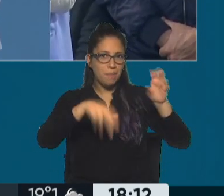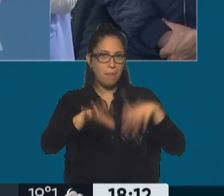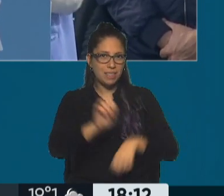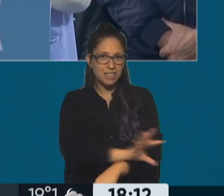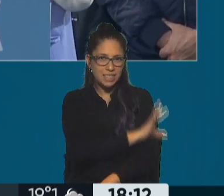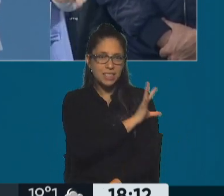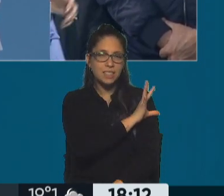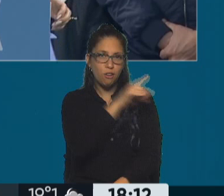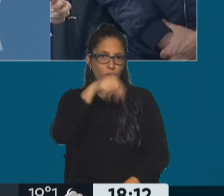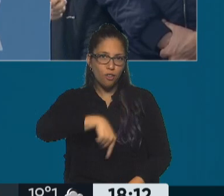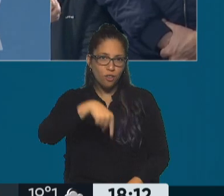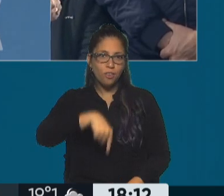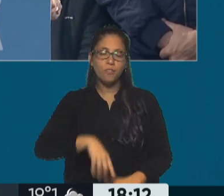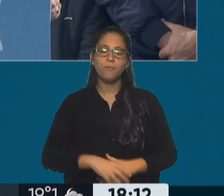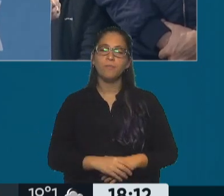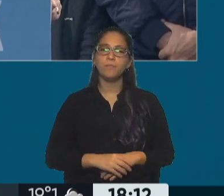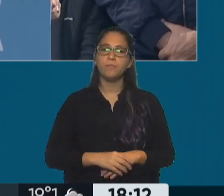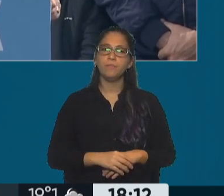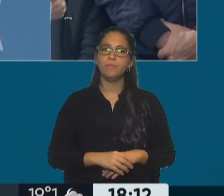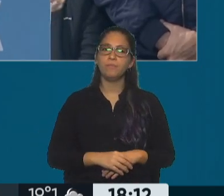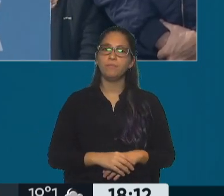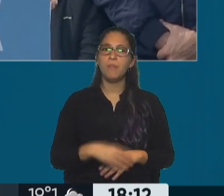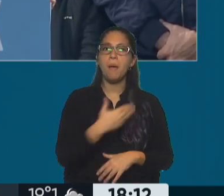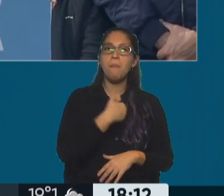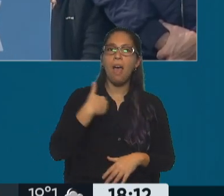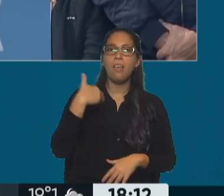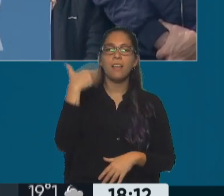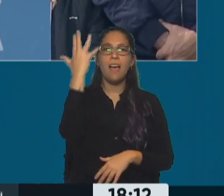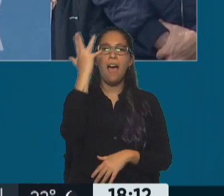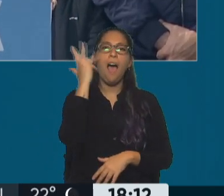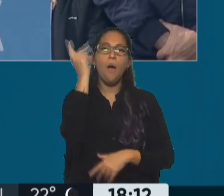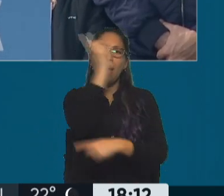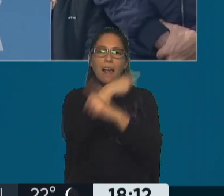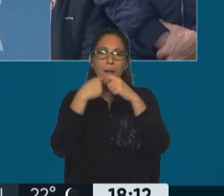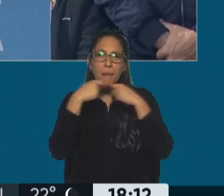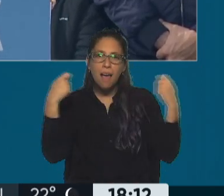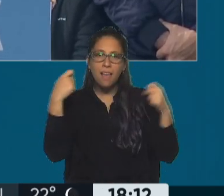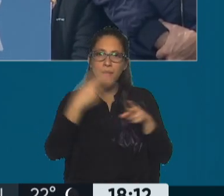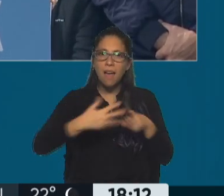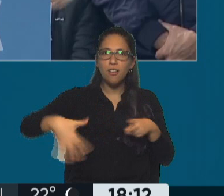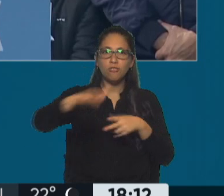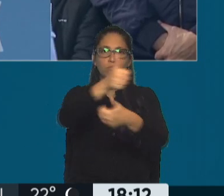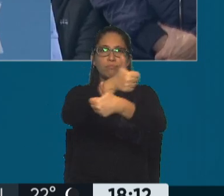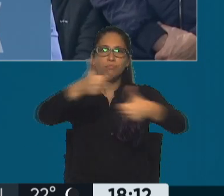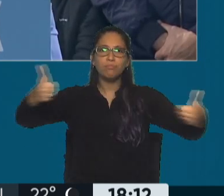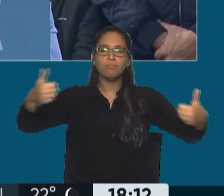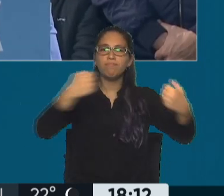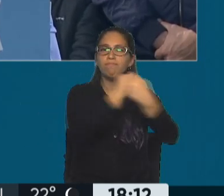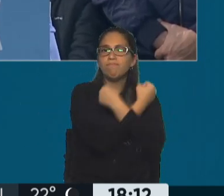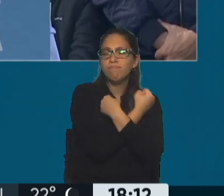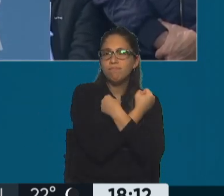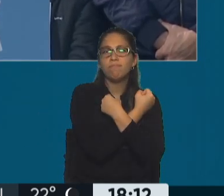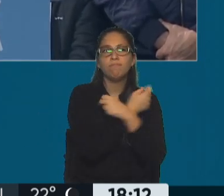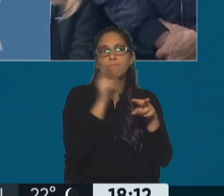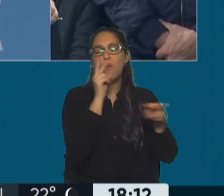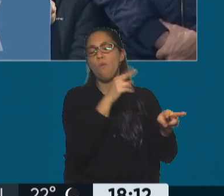hoy fue ver a madres y abuelas de Plaza de Mayo en el escenario, abrazadas, no